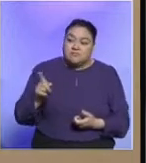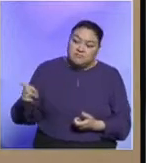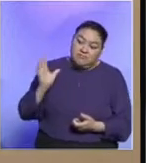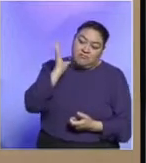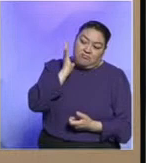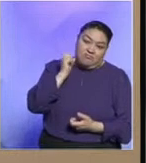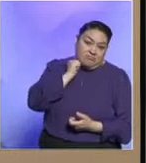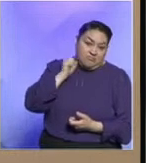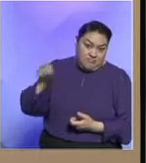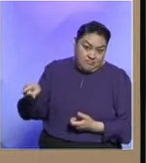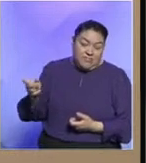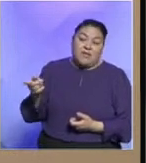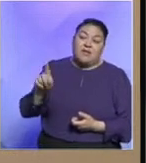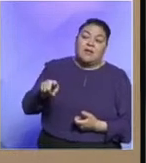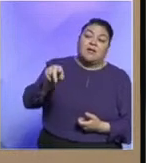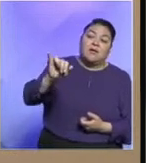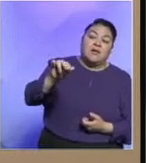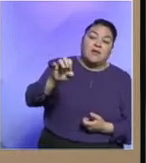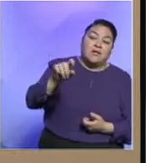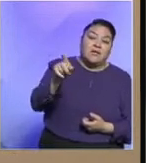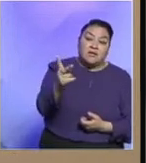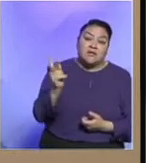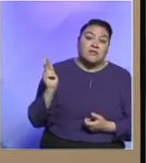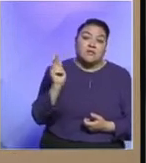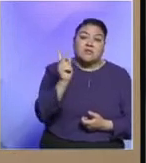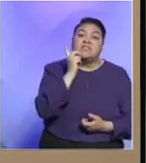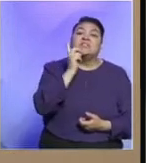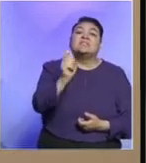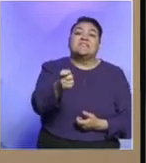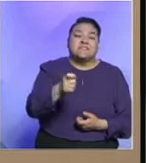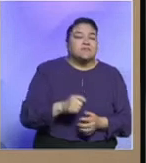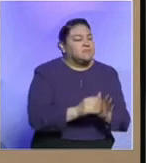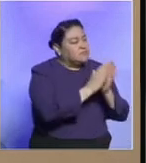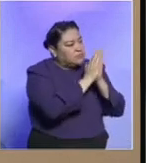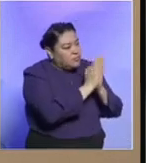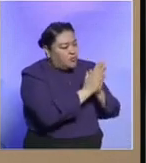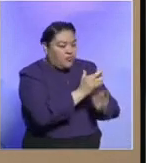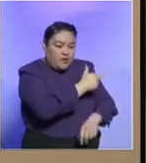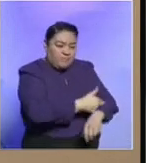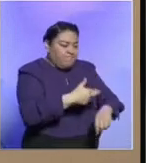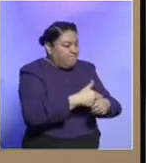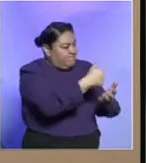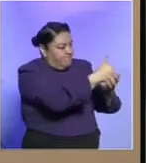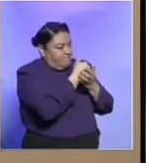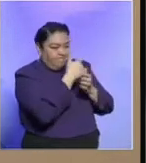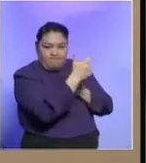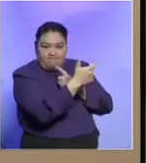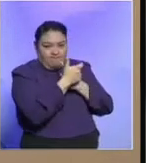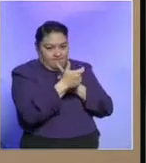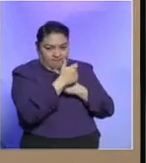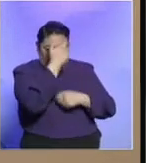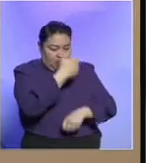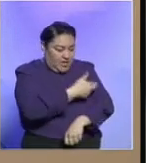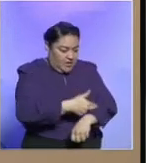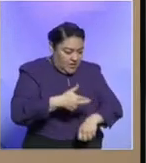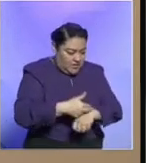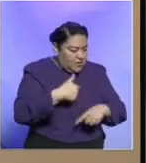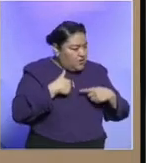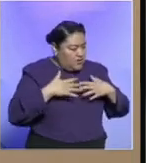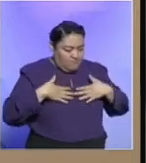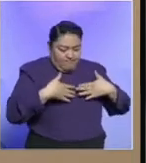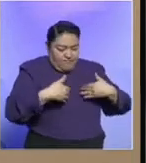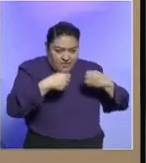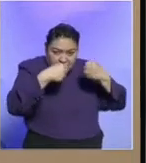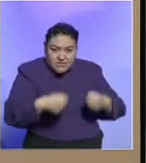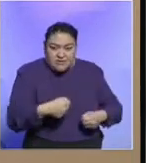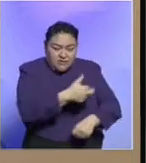casos, lo que se pretende es que se les brinden las condiciones materiales y jurídicas